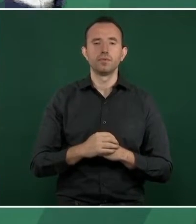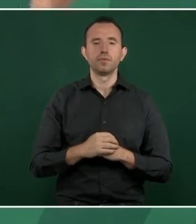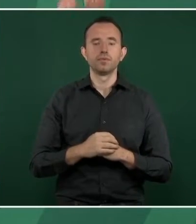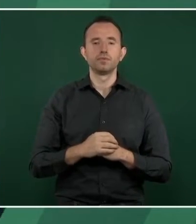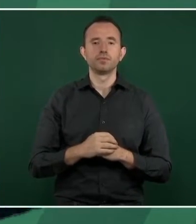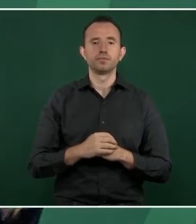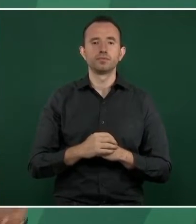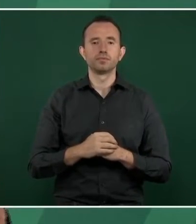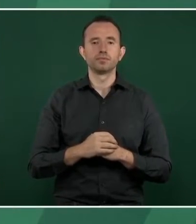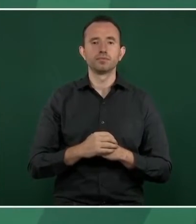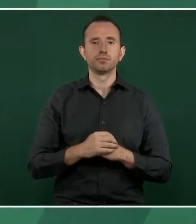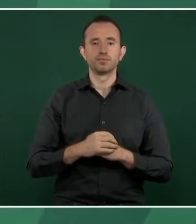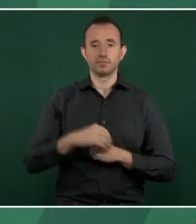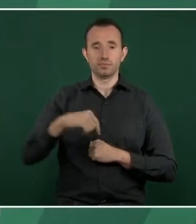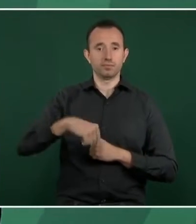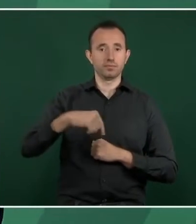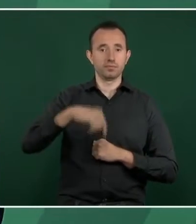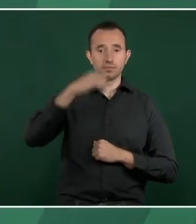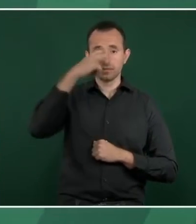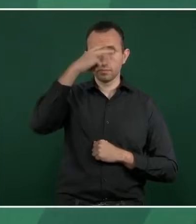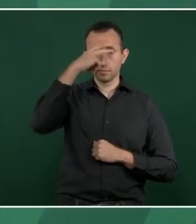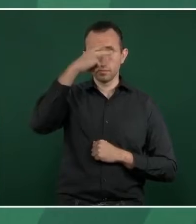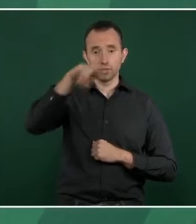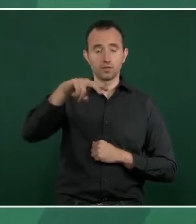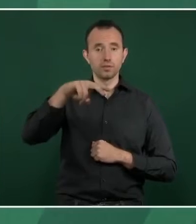México tiene